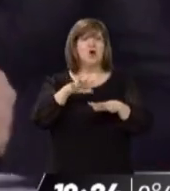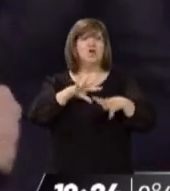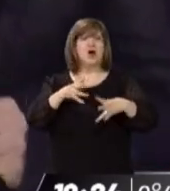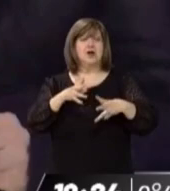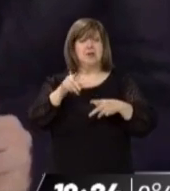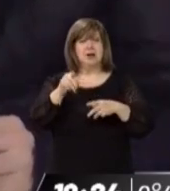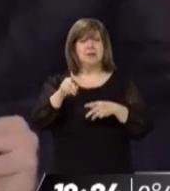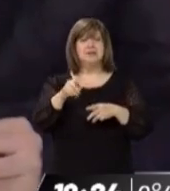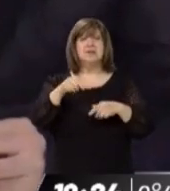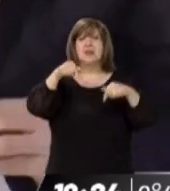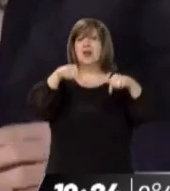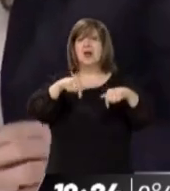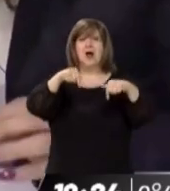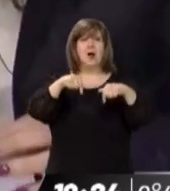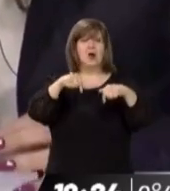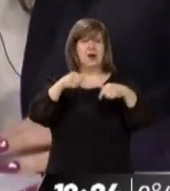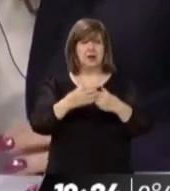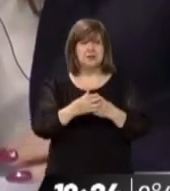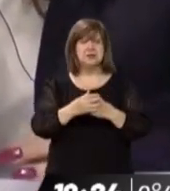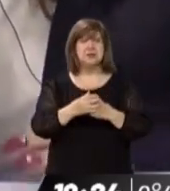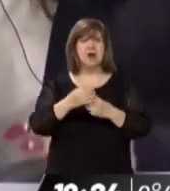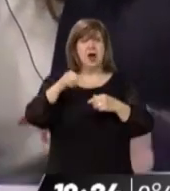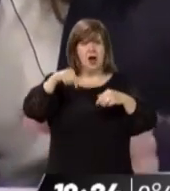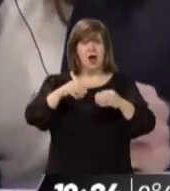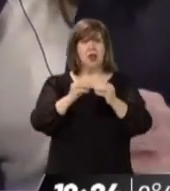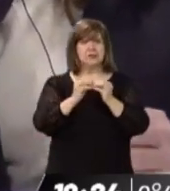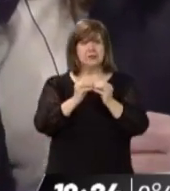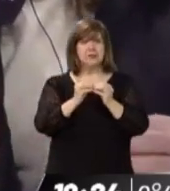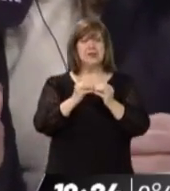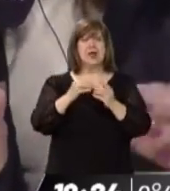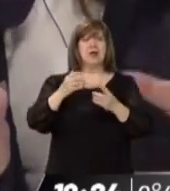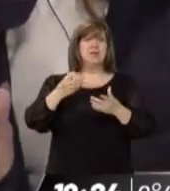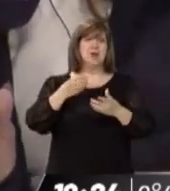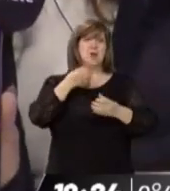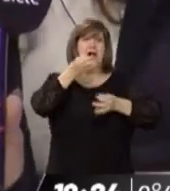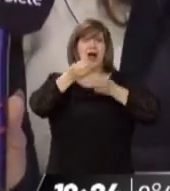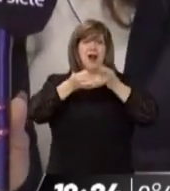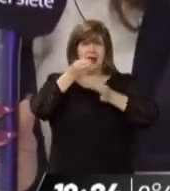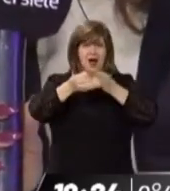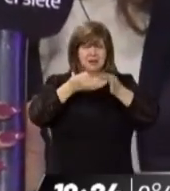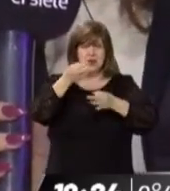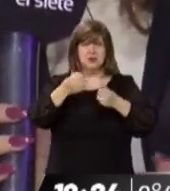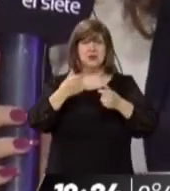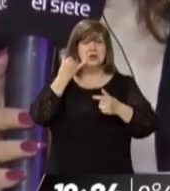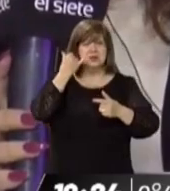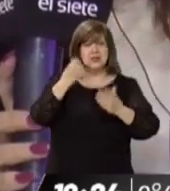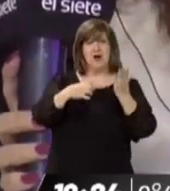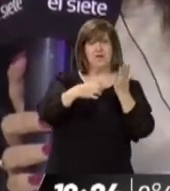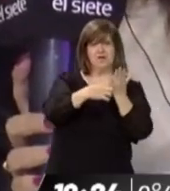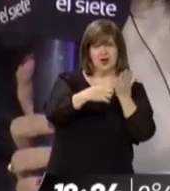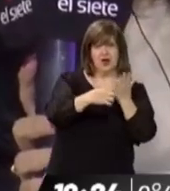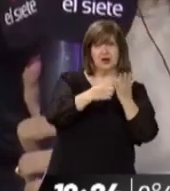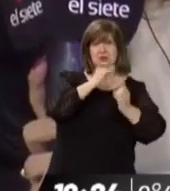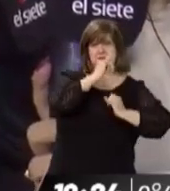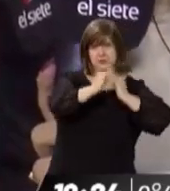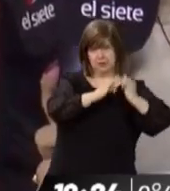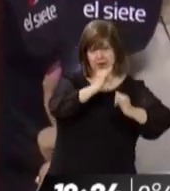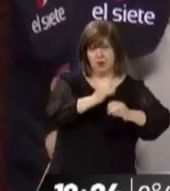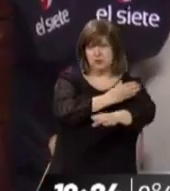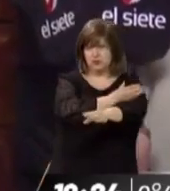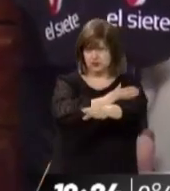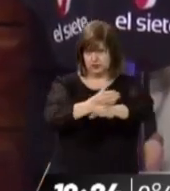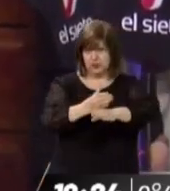situación que está pasando actualmente en donde se está llevando adelante la etapa de los alegatos ya tanto la fiscalía como las querellas